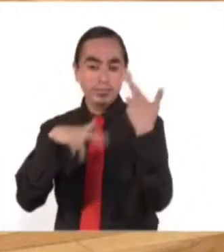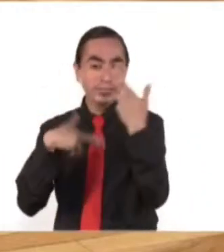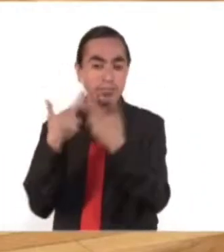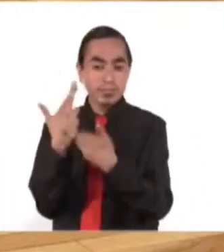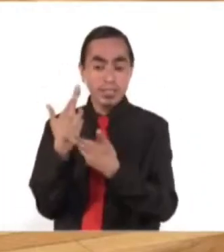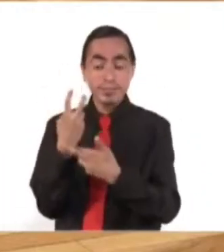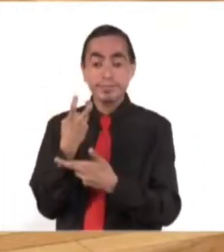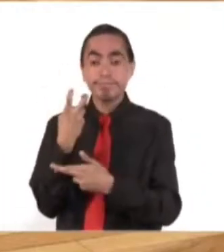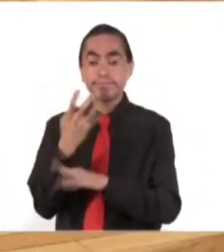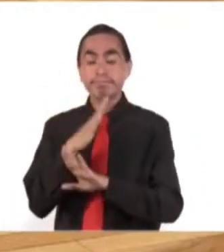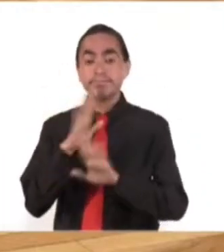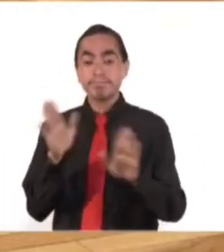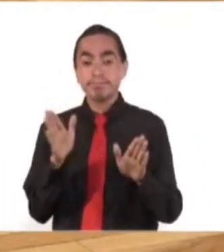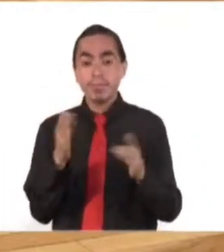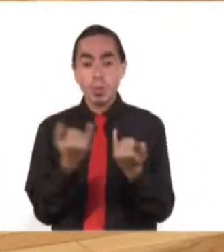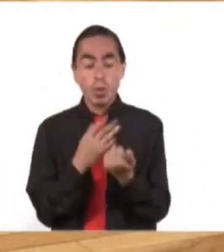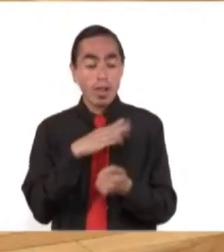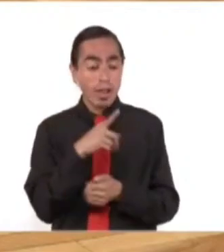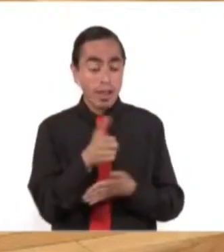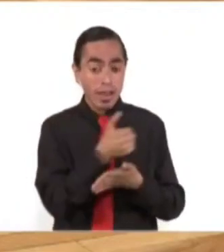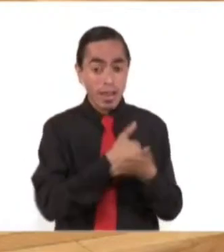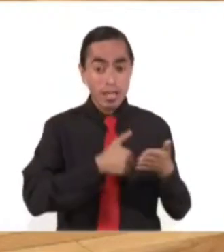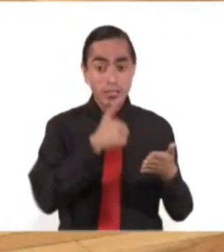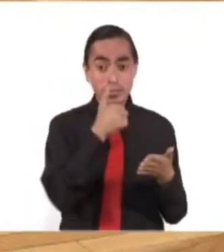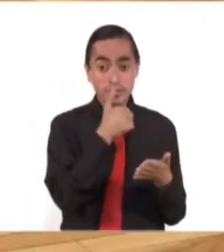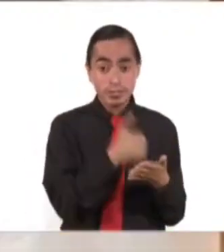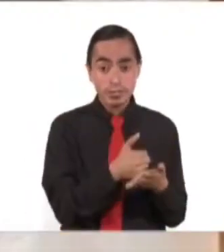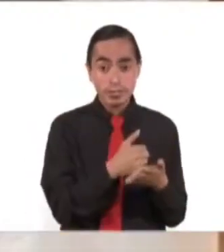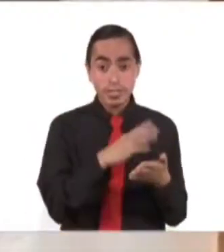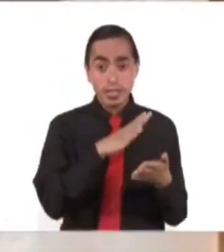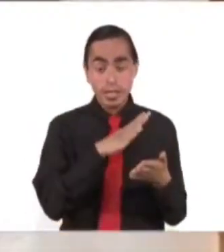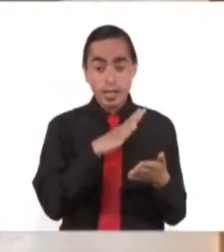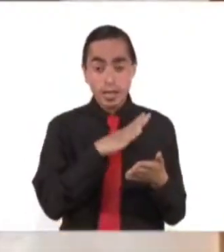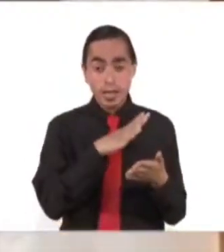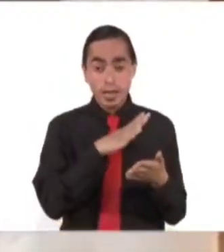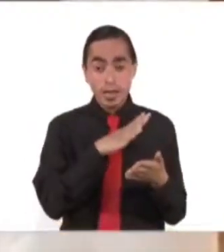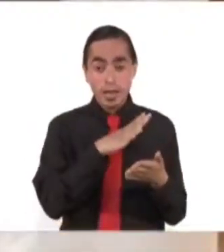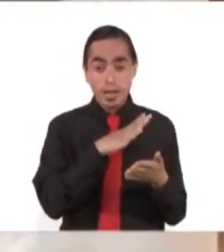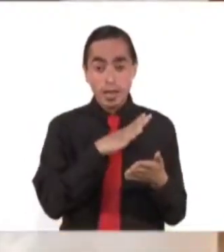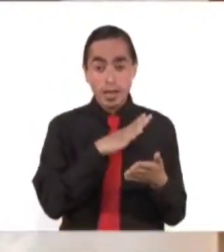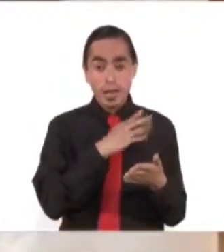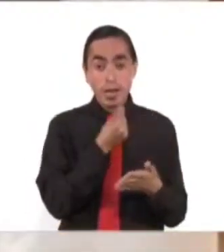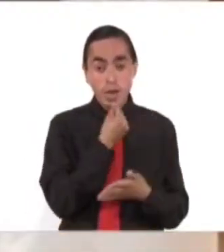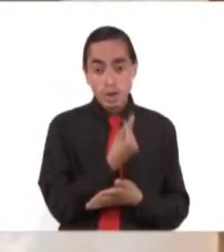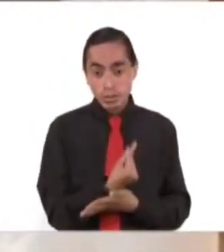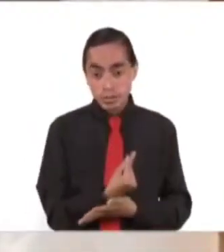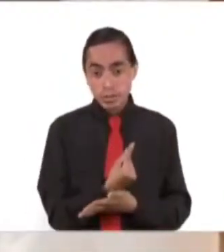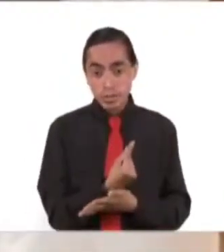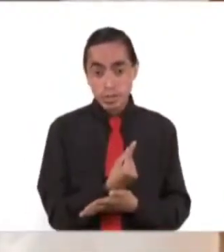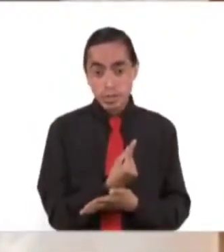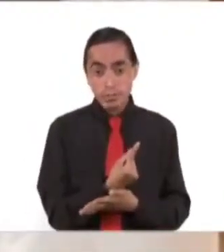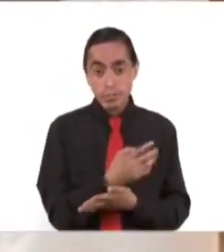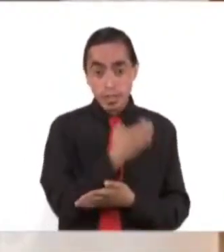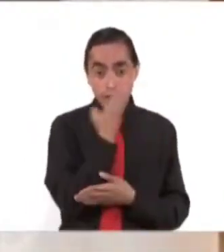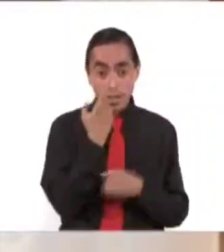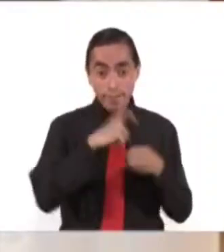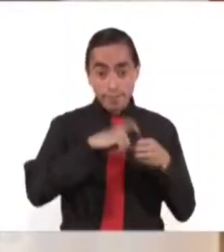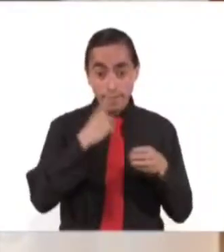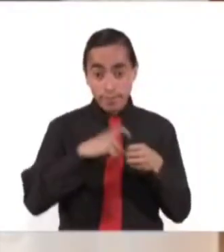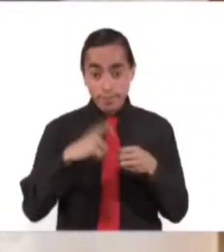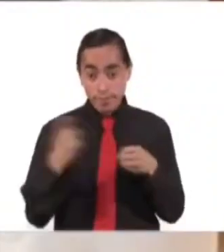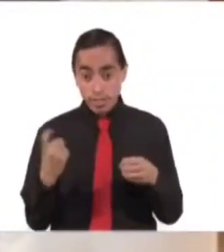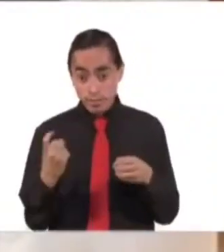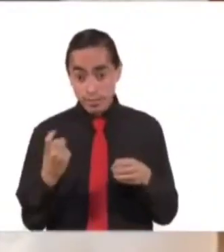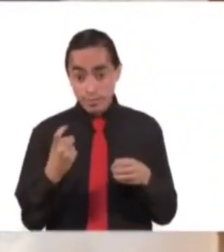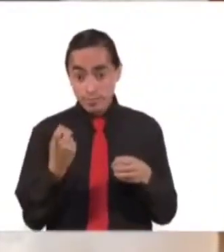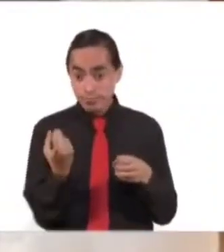ciudad, tuvo que ver con que esta ciudad tenga un menor abandono, un menor rezago en estos niveles escolares gracias a esa